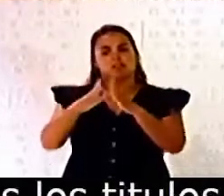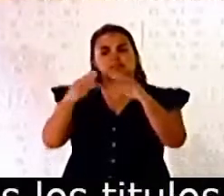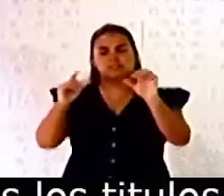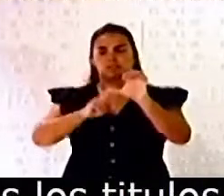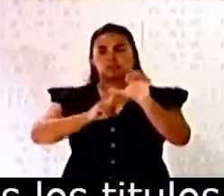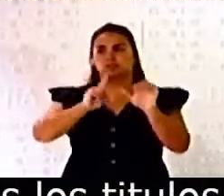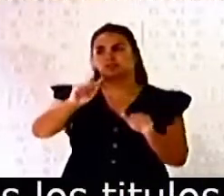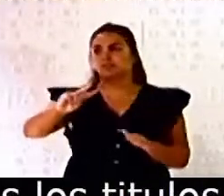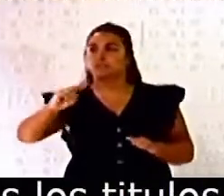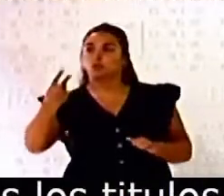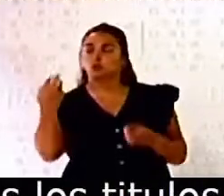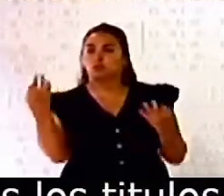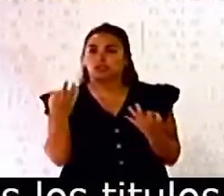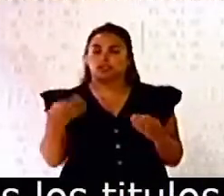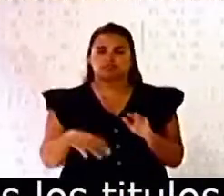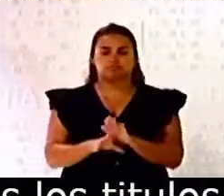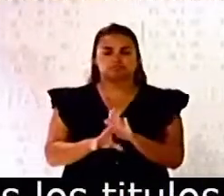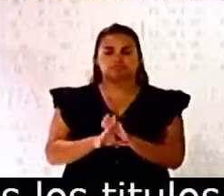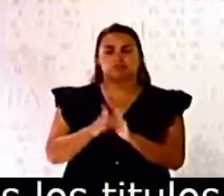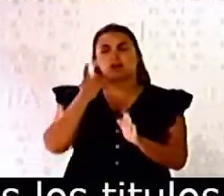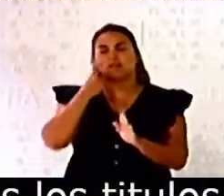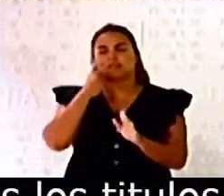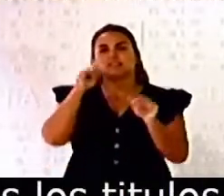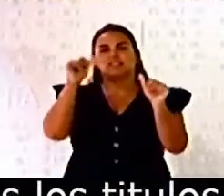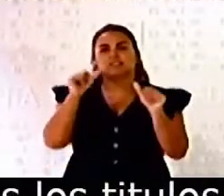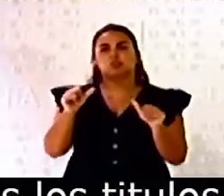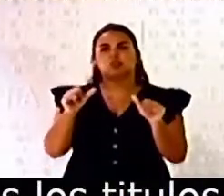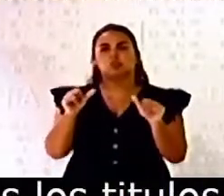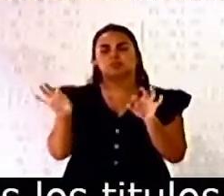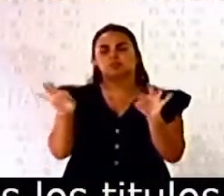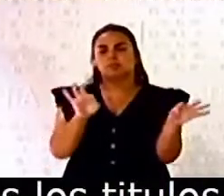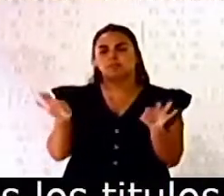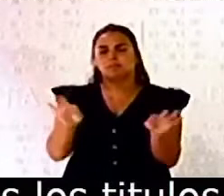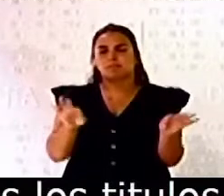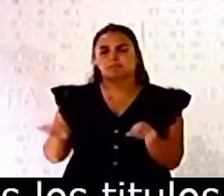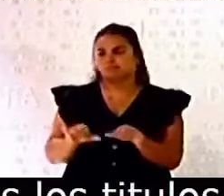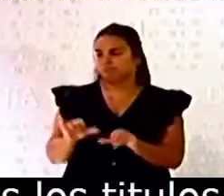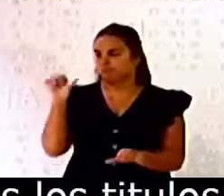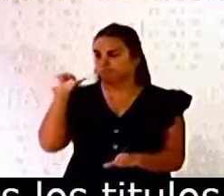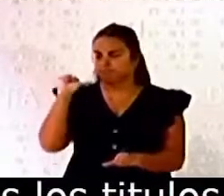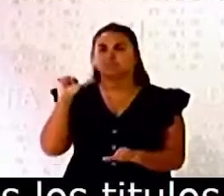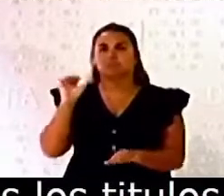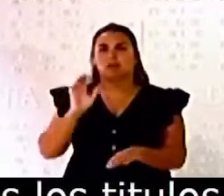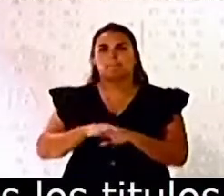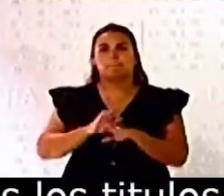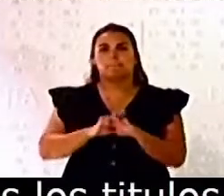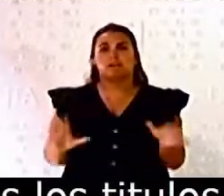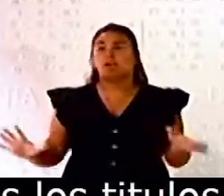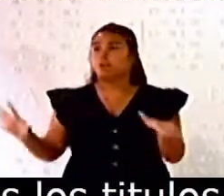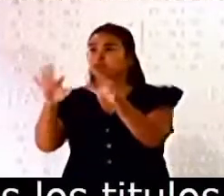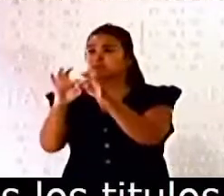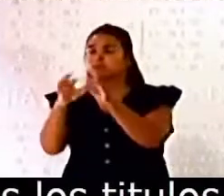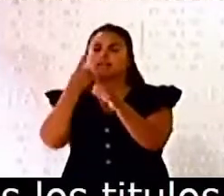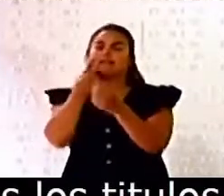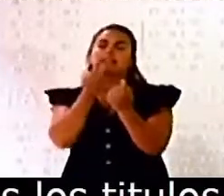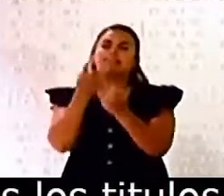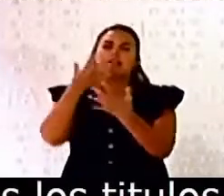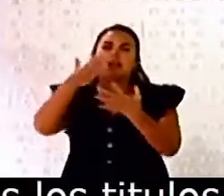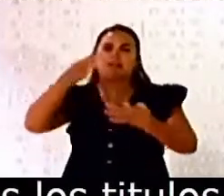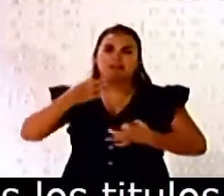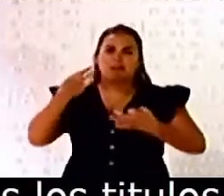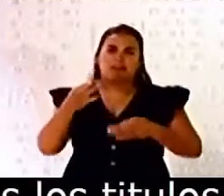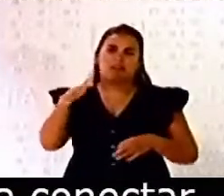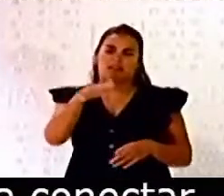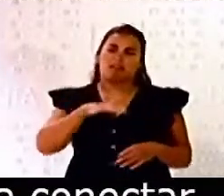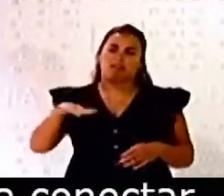segundo lugar, continuar ordenando los títulos universitarios que se imparten para conectarlos con las necesidades reales del